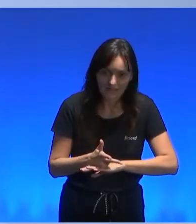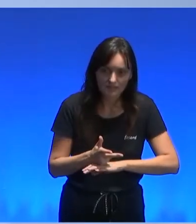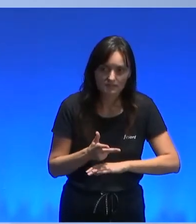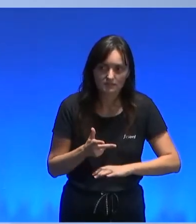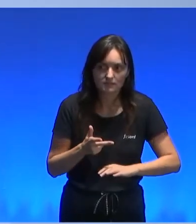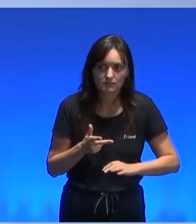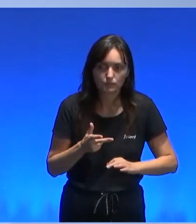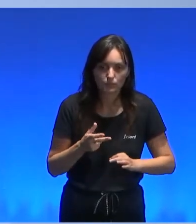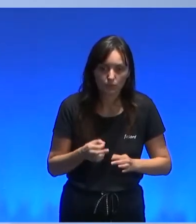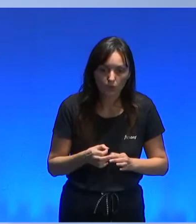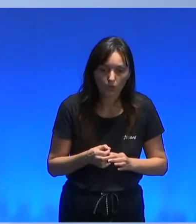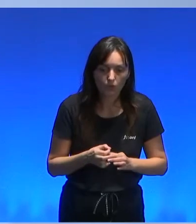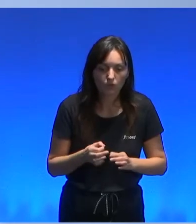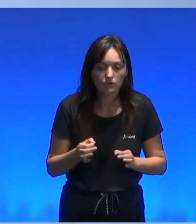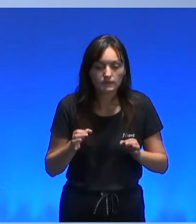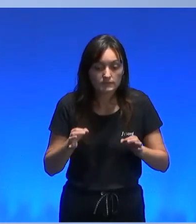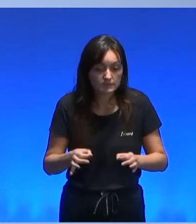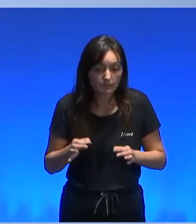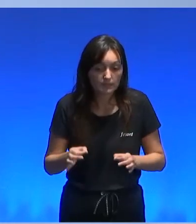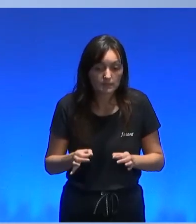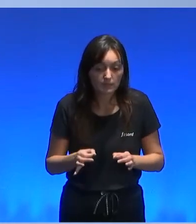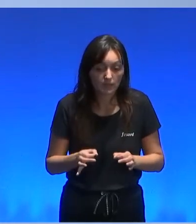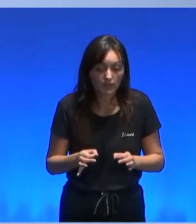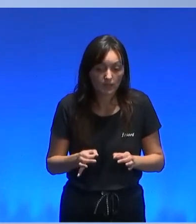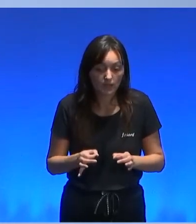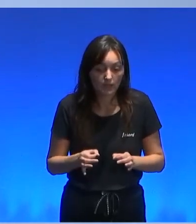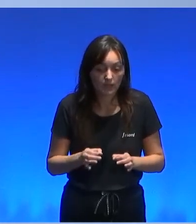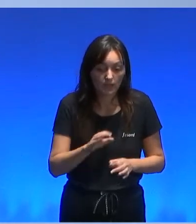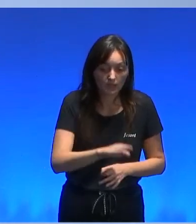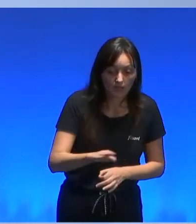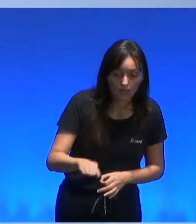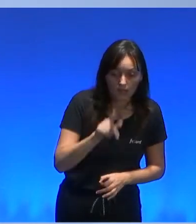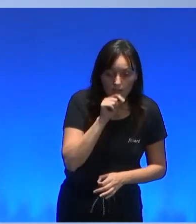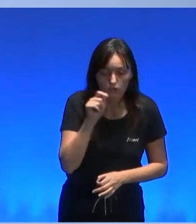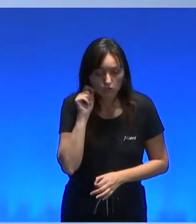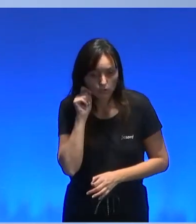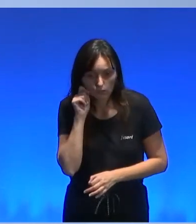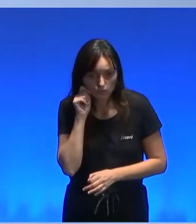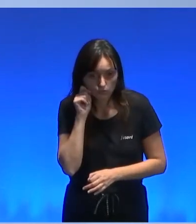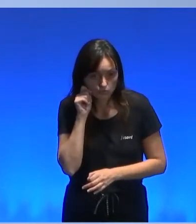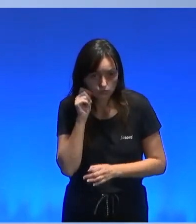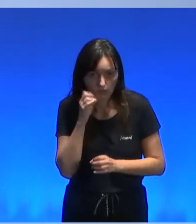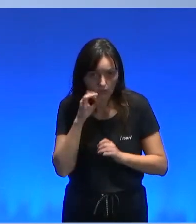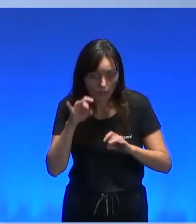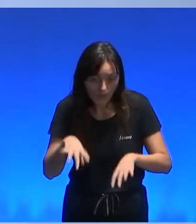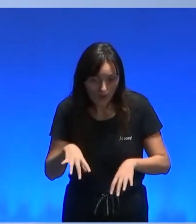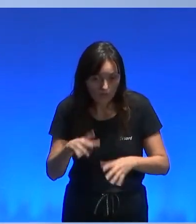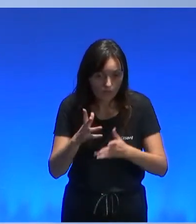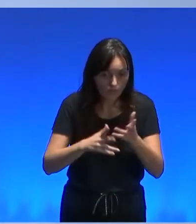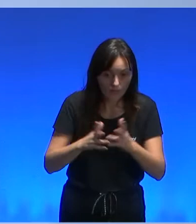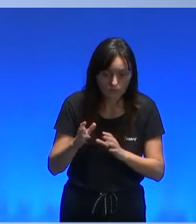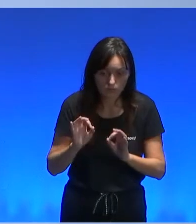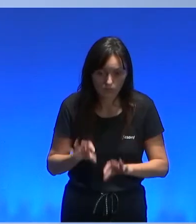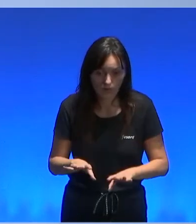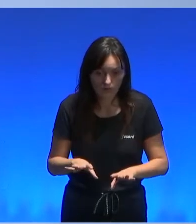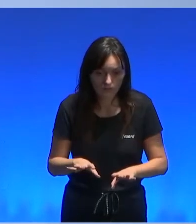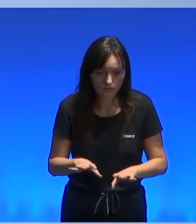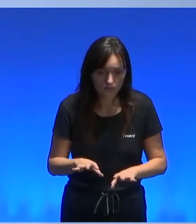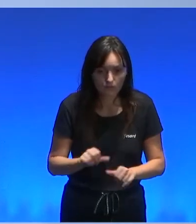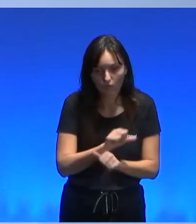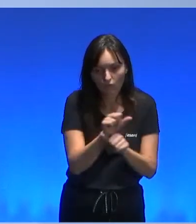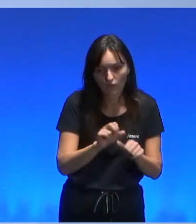siempre sean el mismo número niñas y niños. Si lo hacemos de otra manera, casi nunca lo